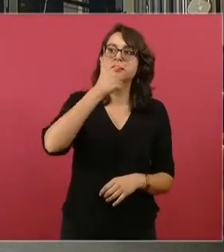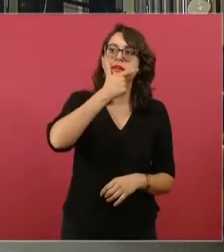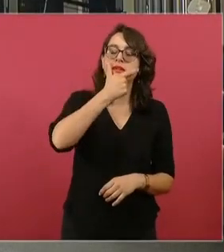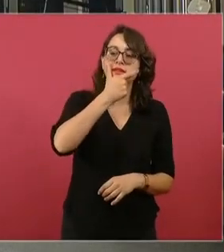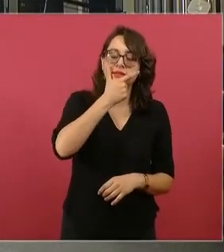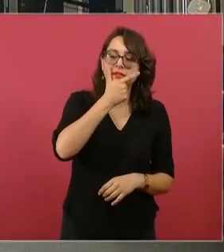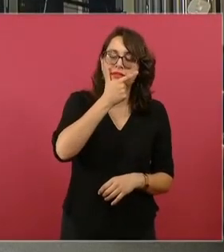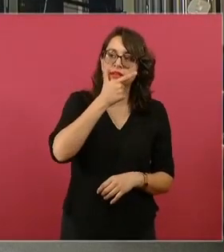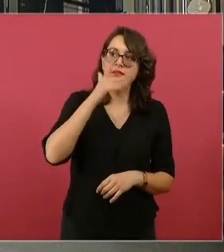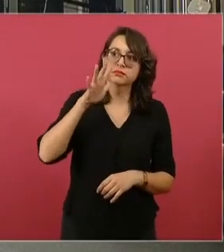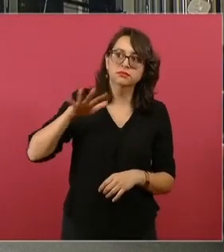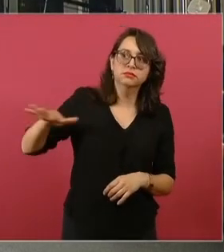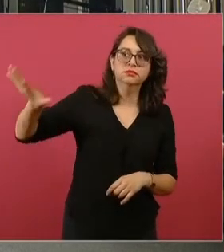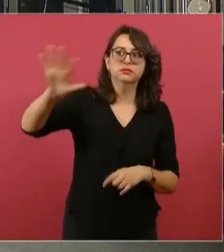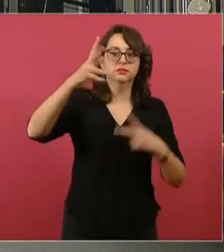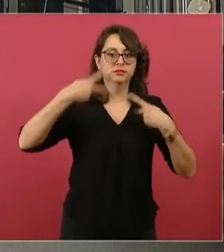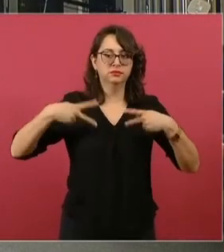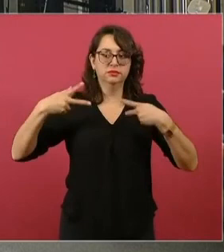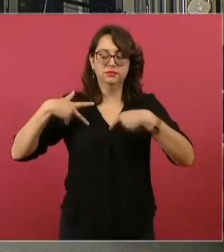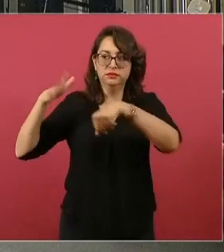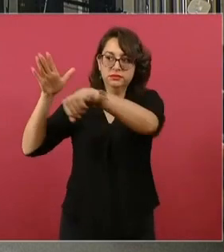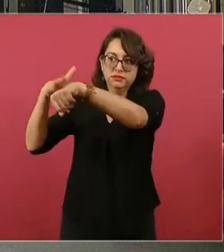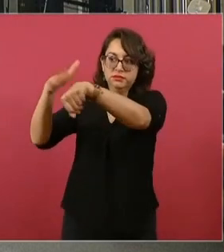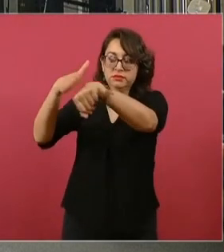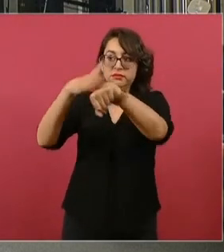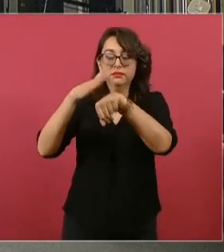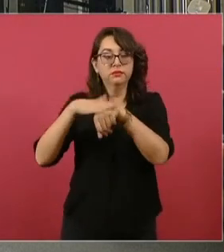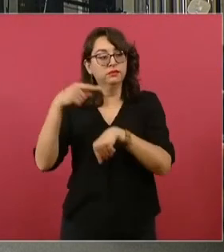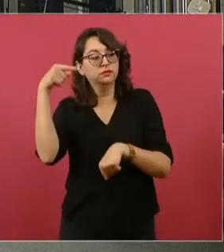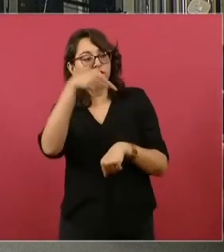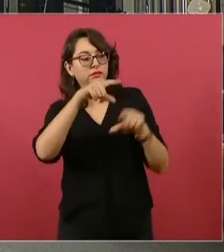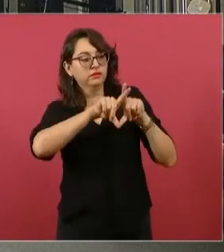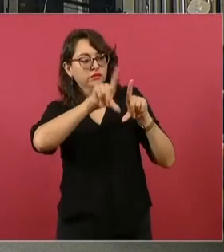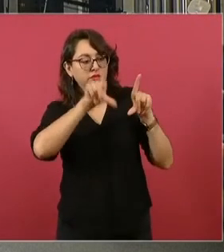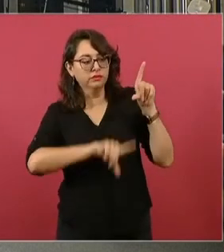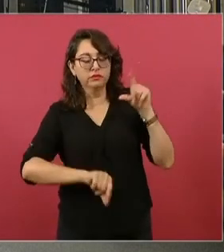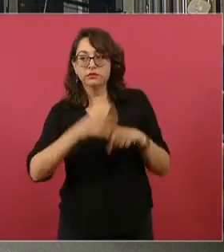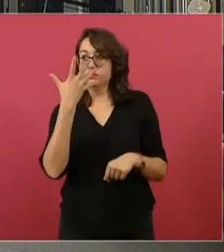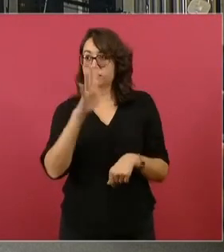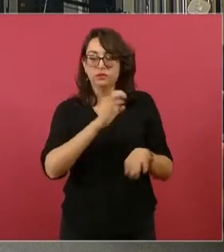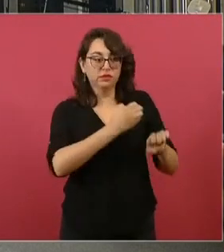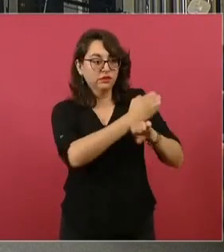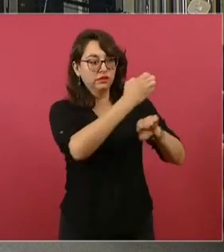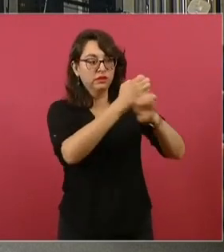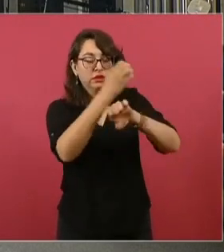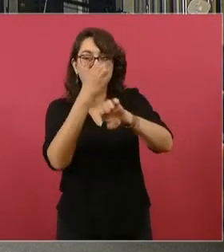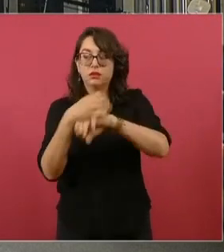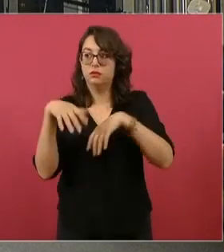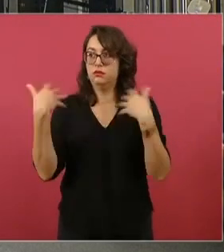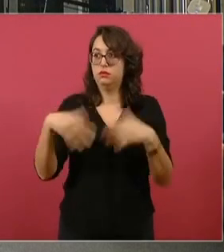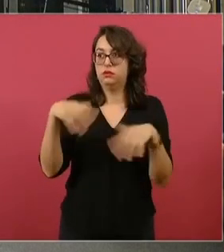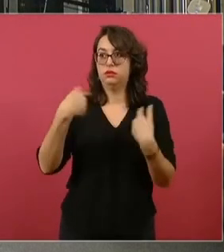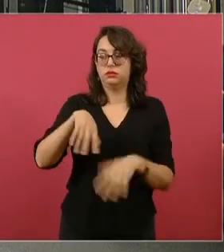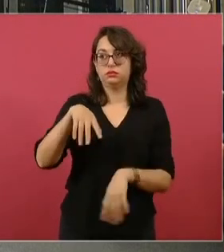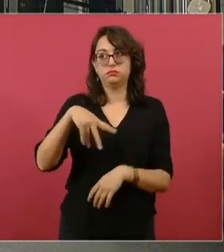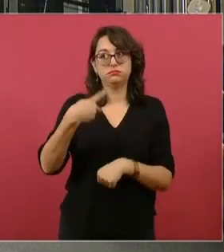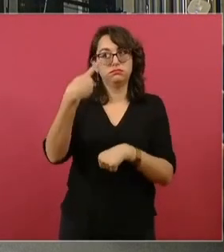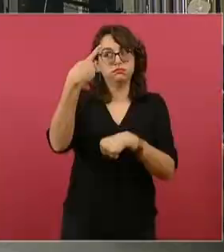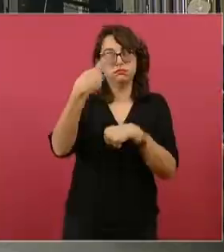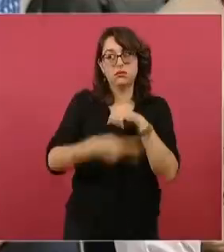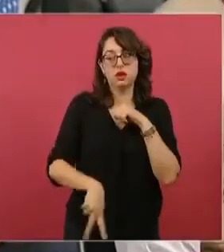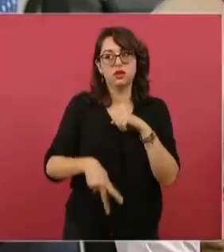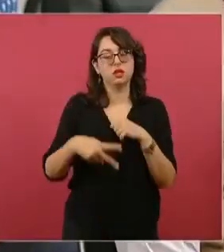llamado a sus habitantes a que no visiten 10 estados de México por supuestamente inseguridad y temas de droga. Yo sé que ella había comentado esto, pero su